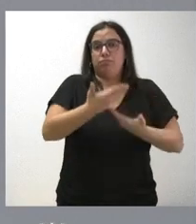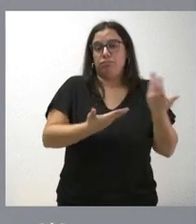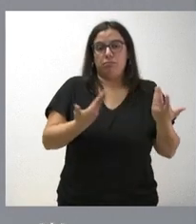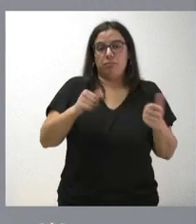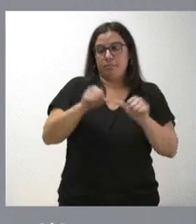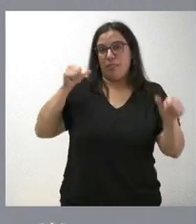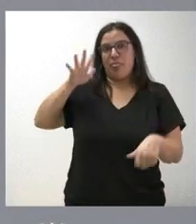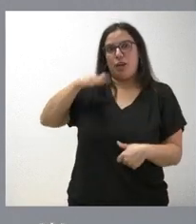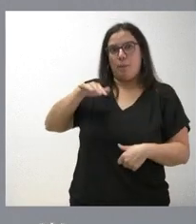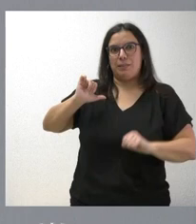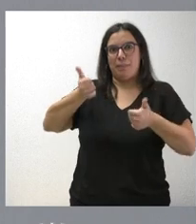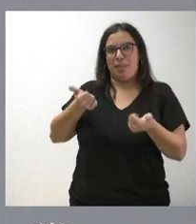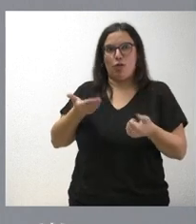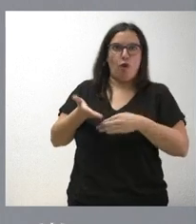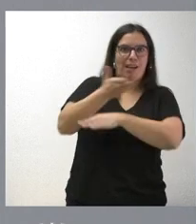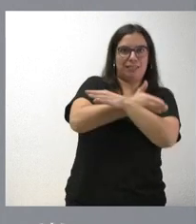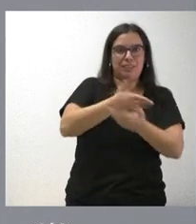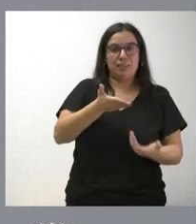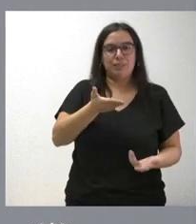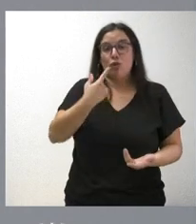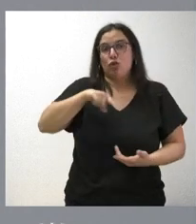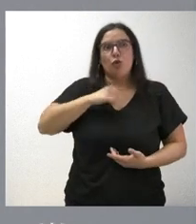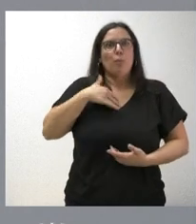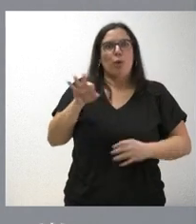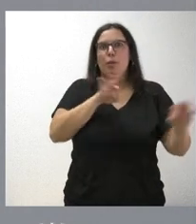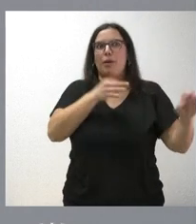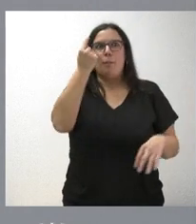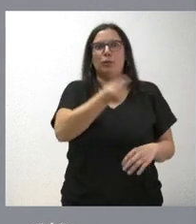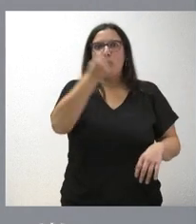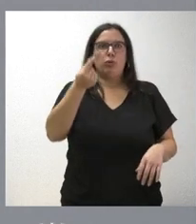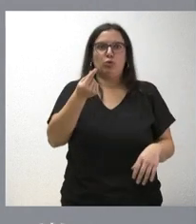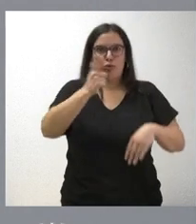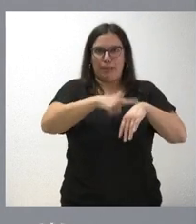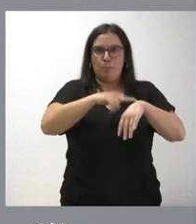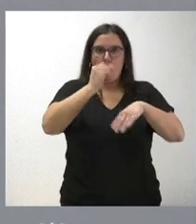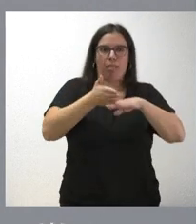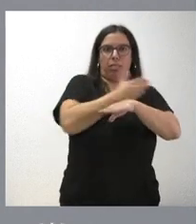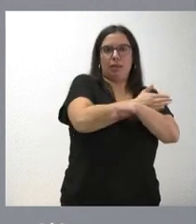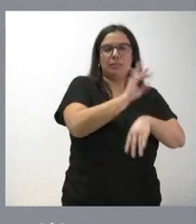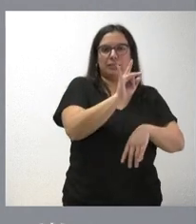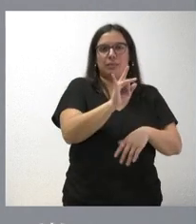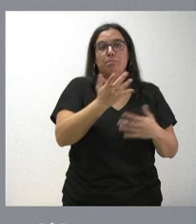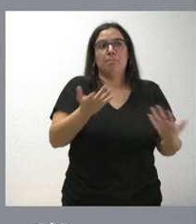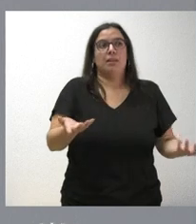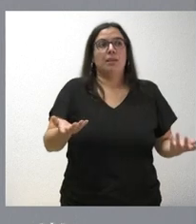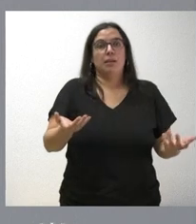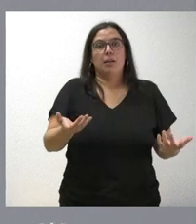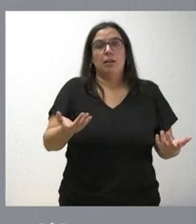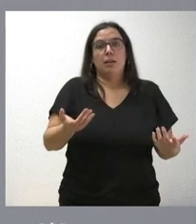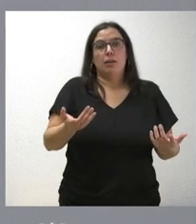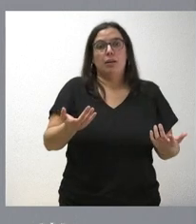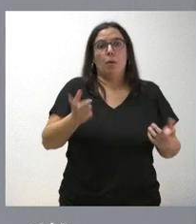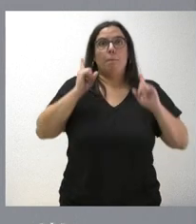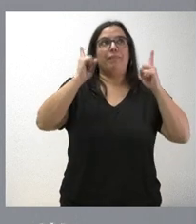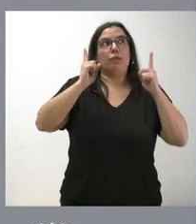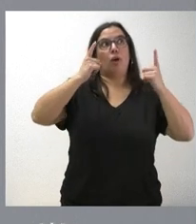meses de adelanto y nosotros hubiéramos presentado el presupuesto si hubiéramos decidido el que hacíamos las previsiones por